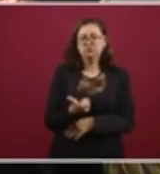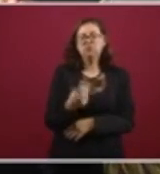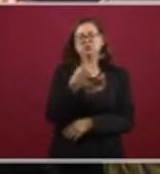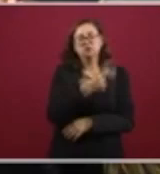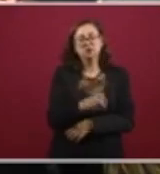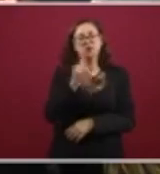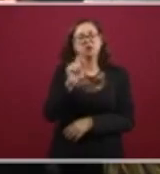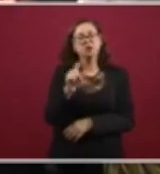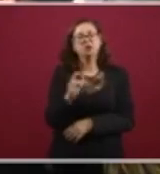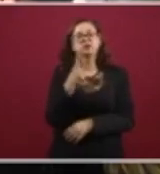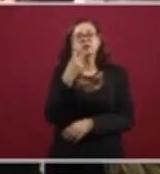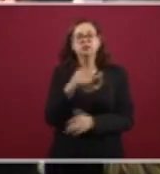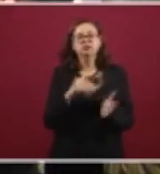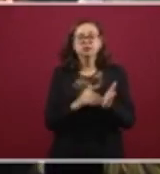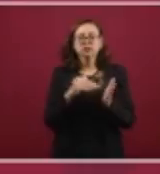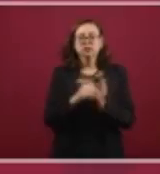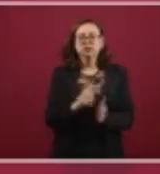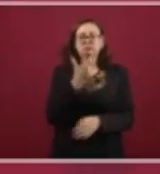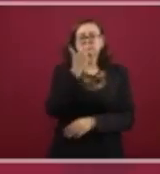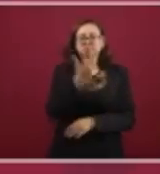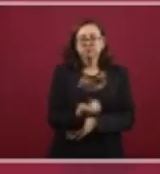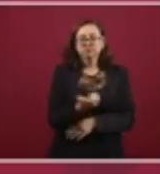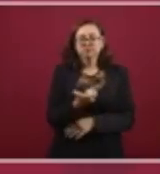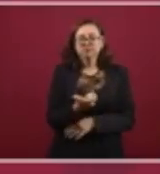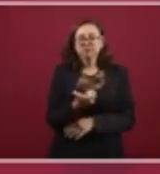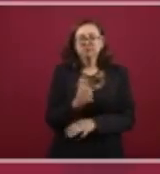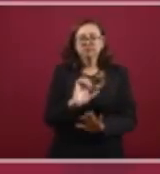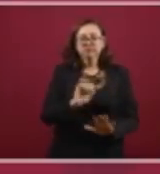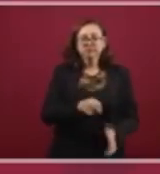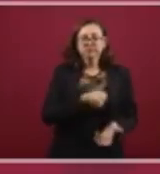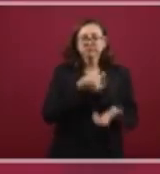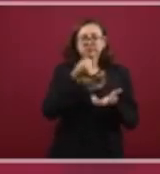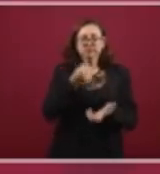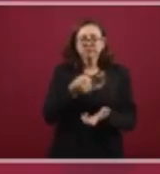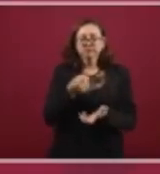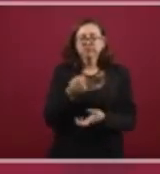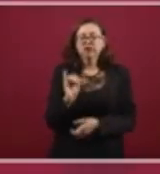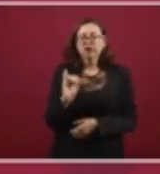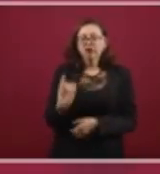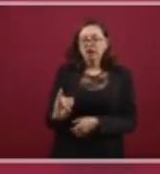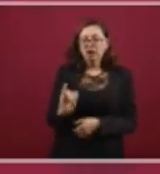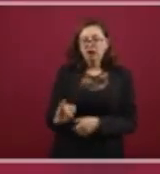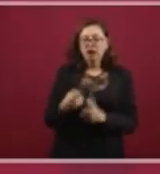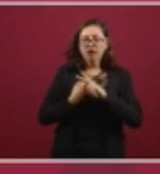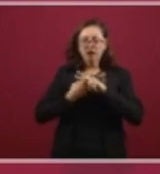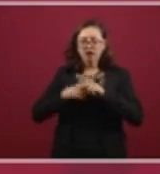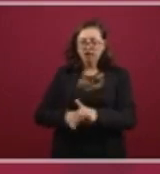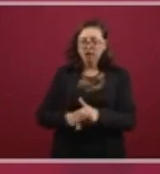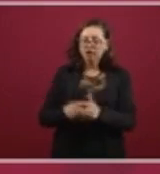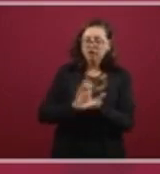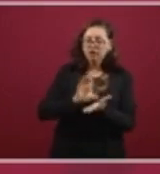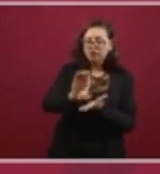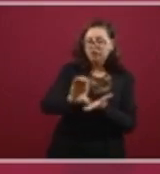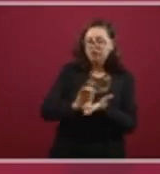222, se va a entregar a partir del jueves, que terminen